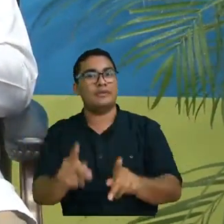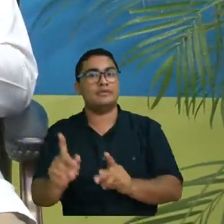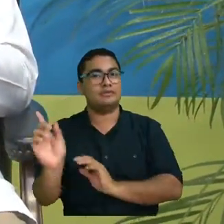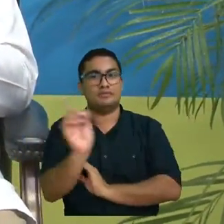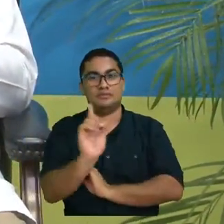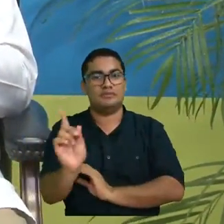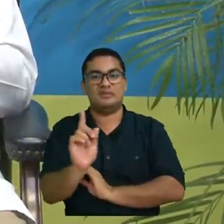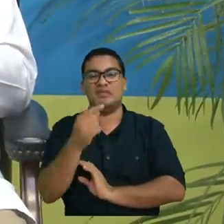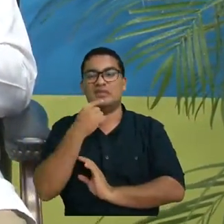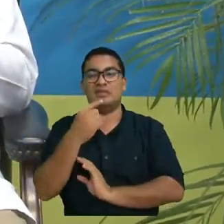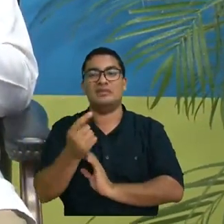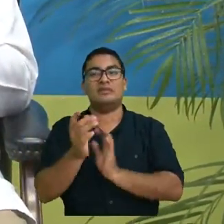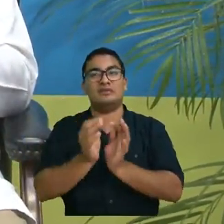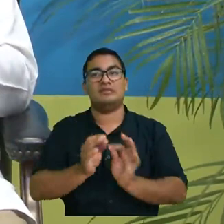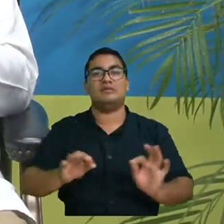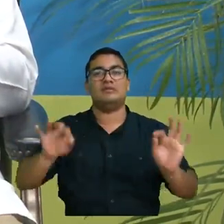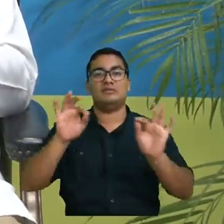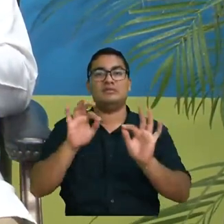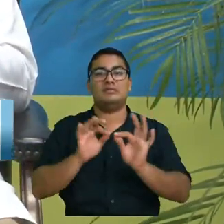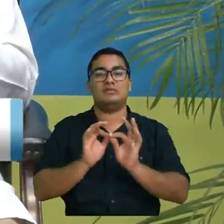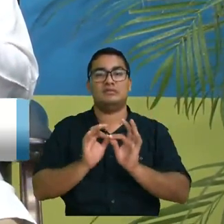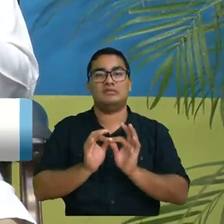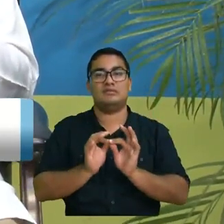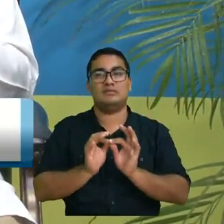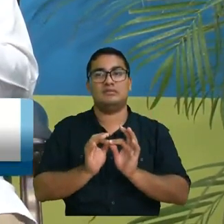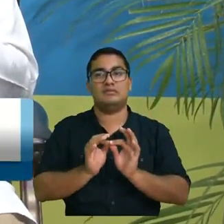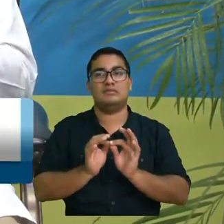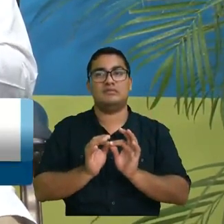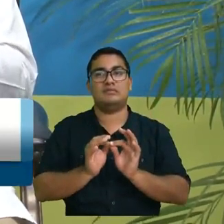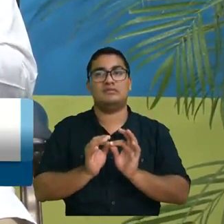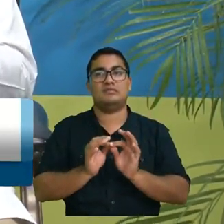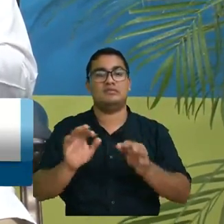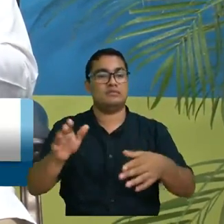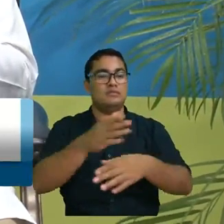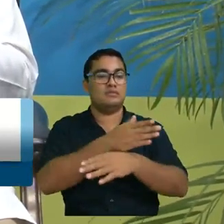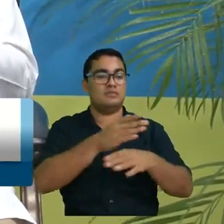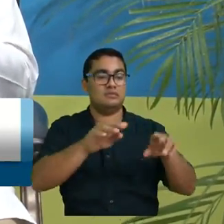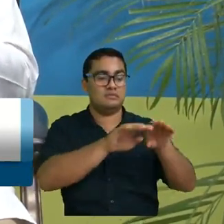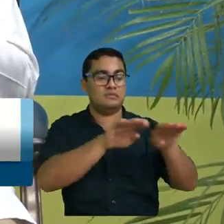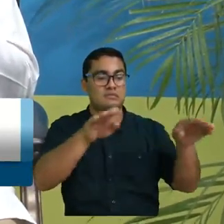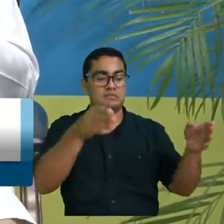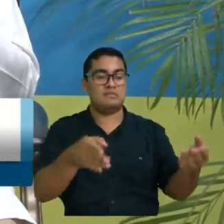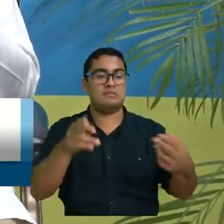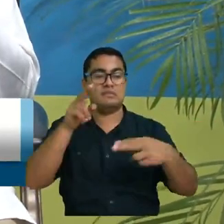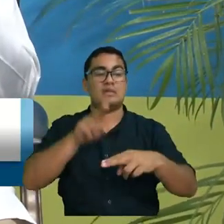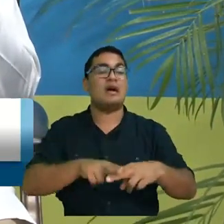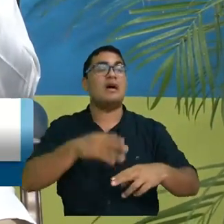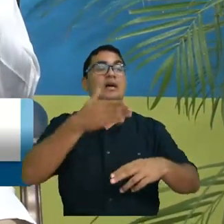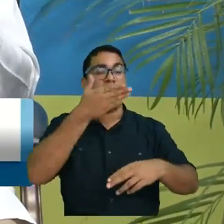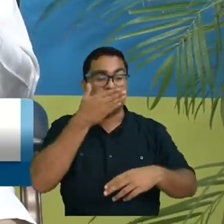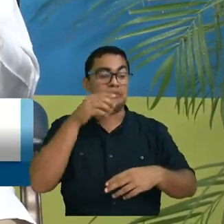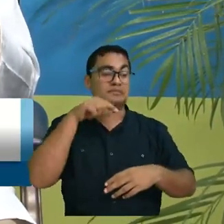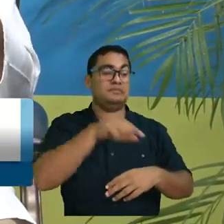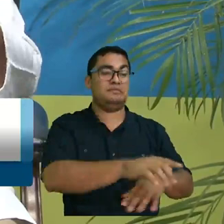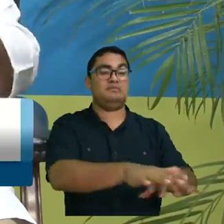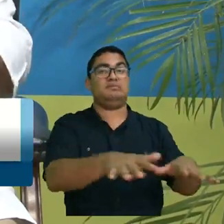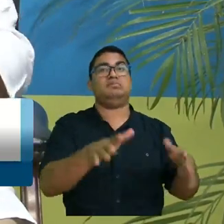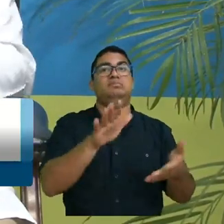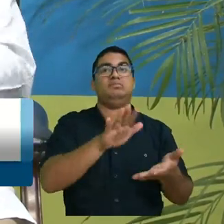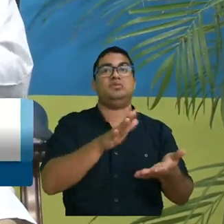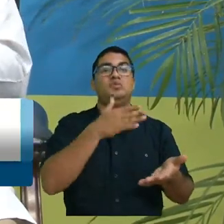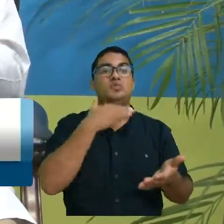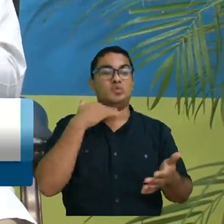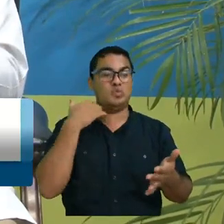Aparte de eso, se le recomienda el aseo de los objetos que ella toque, porque si ella estornuda y se llena de virus sus manos y después